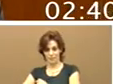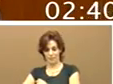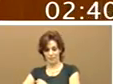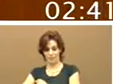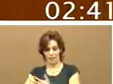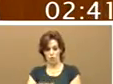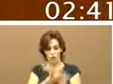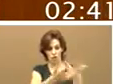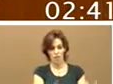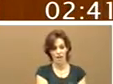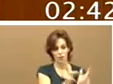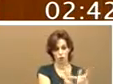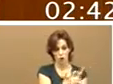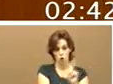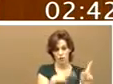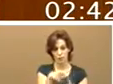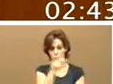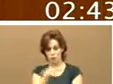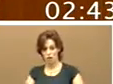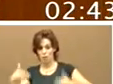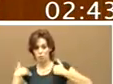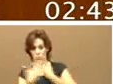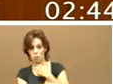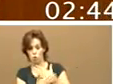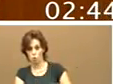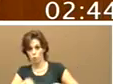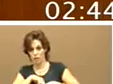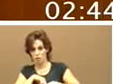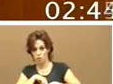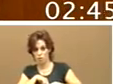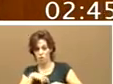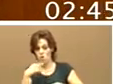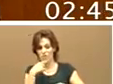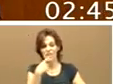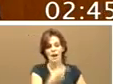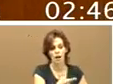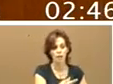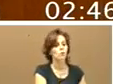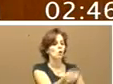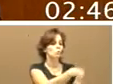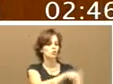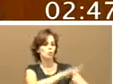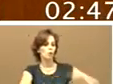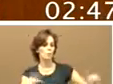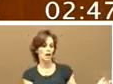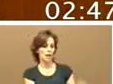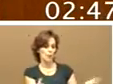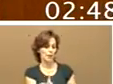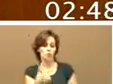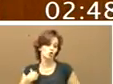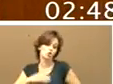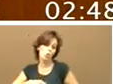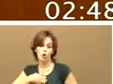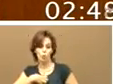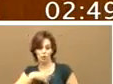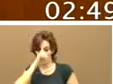que quienes tienen la responsabilidad de gobernar no le a los ciudadanos que tienen graves problemas y no son capaces de resolverlos. Miren